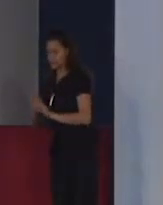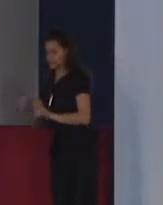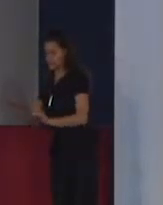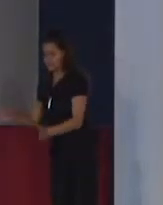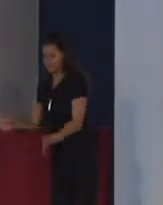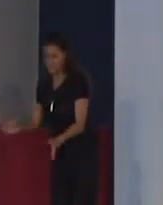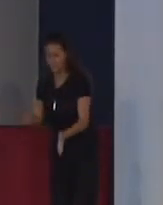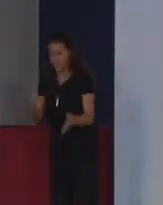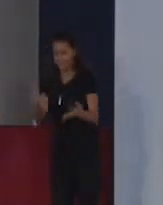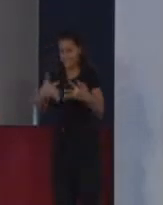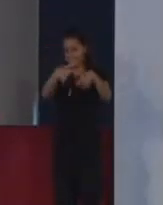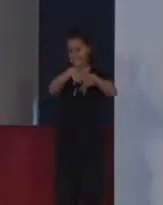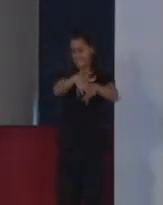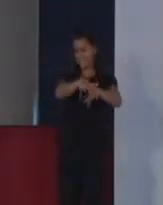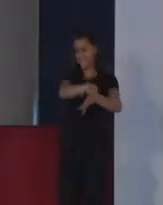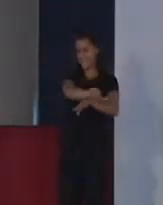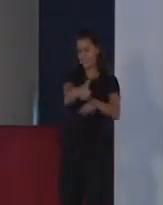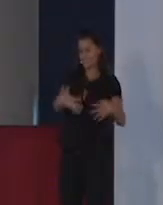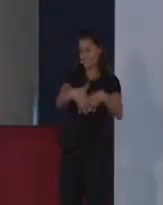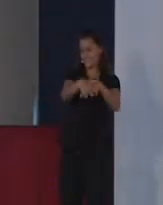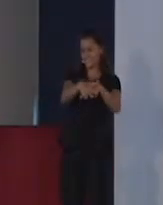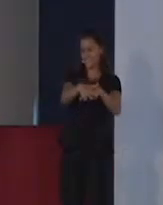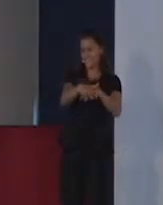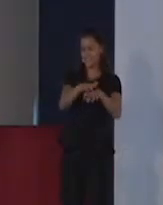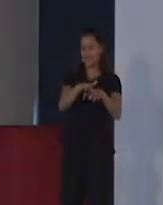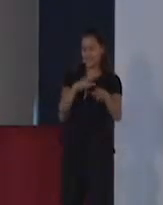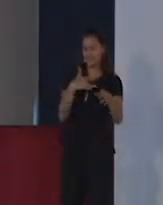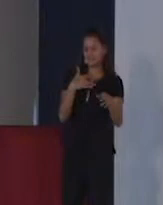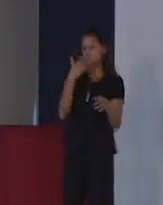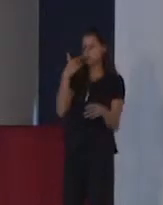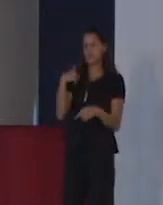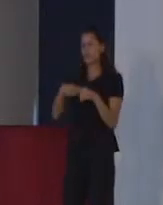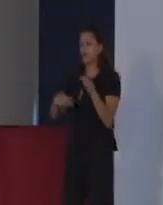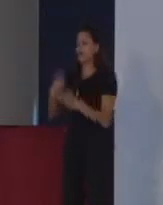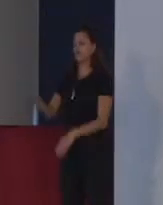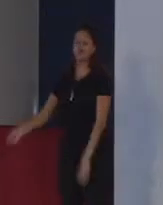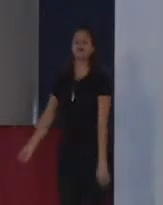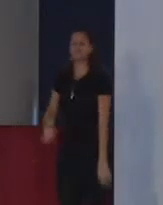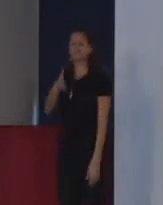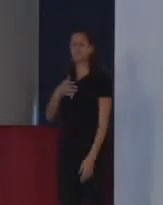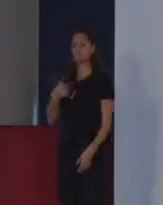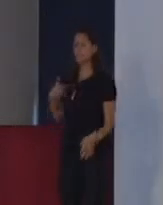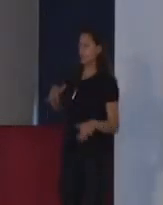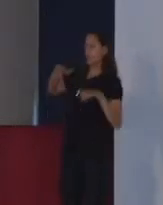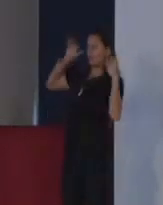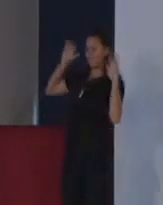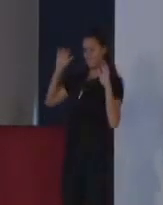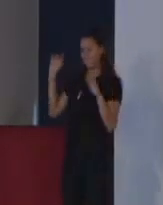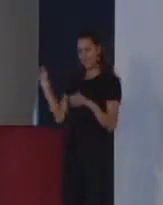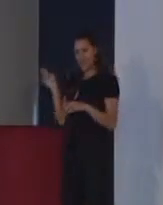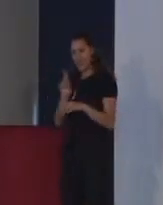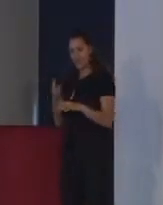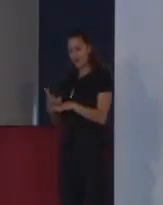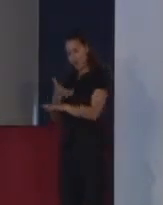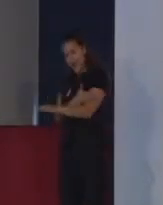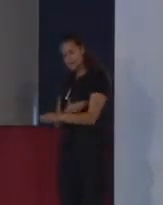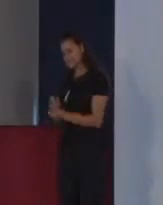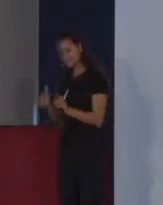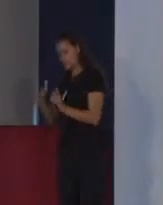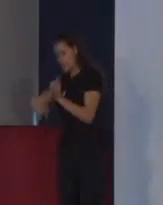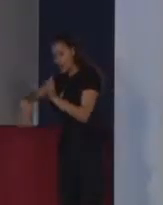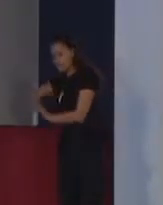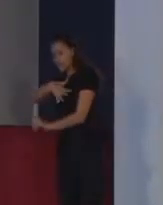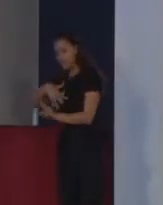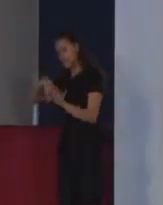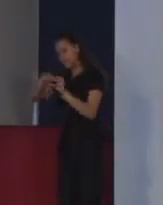en el primer momento entra al salón de clase y lo primero que hagan es que le generen rechazo. Tengo que generar todo un ambiente preparado para. Entonces, ¿qué fue lo